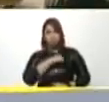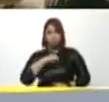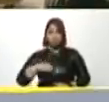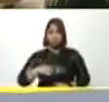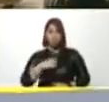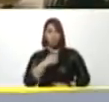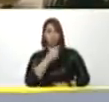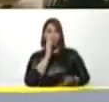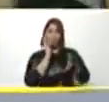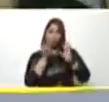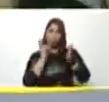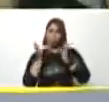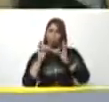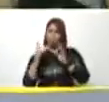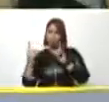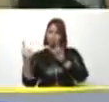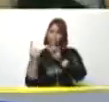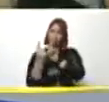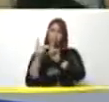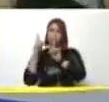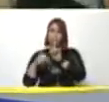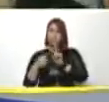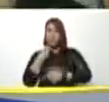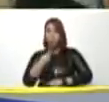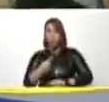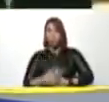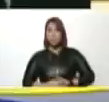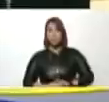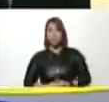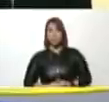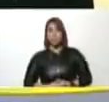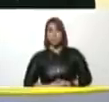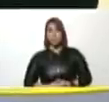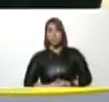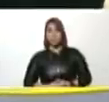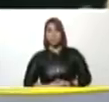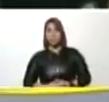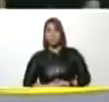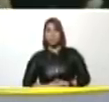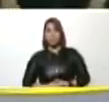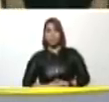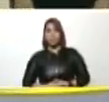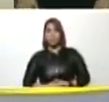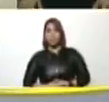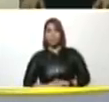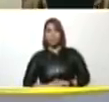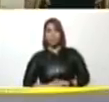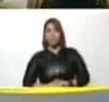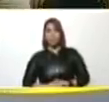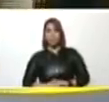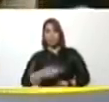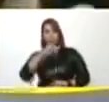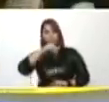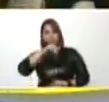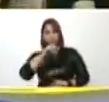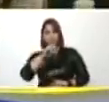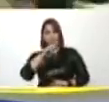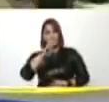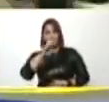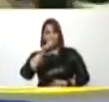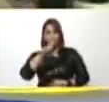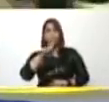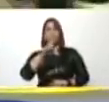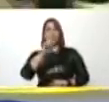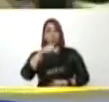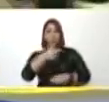conocí. Se lo dije también a el amigo Morel Rodríguez, gobernador de Nueva